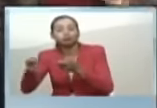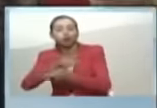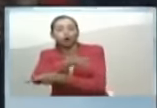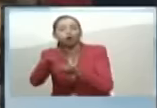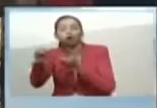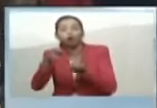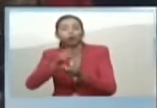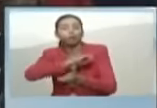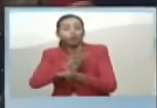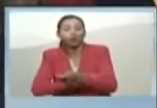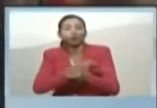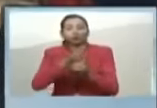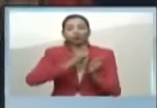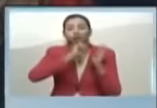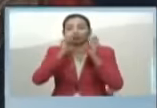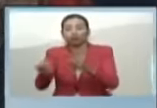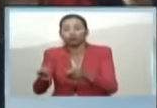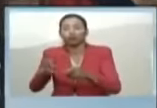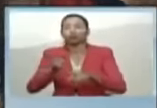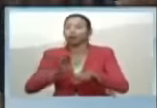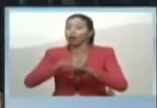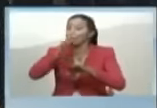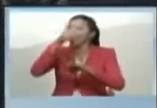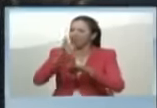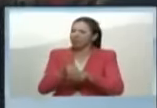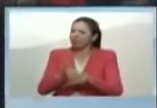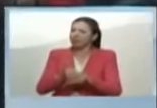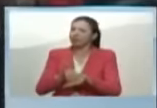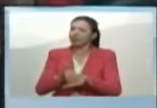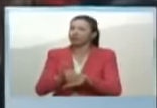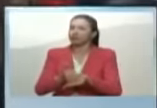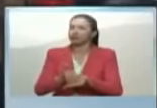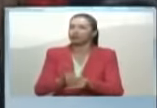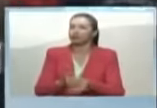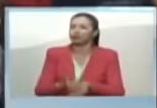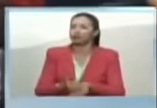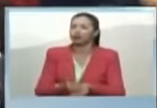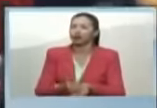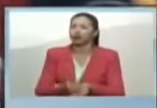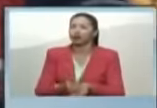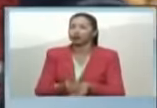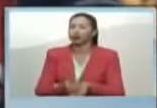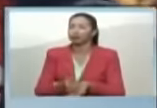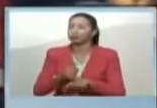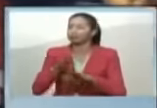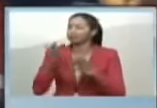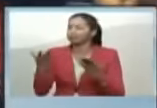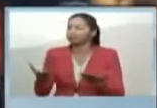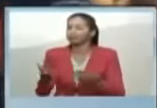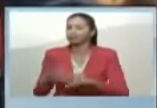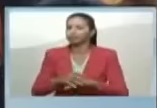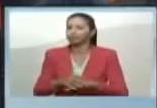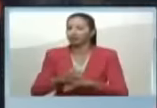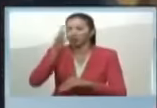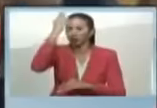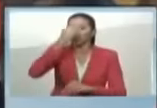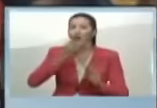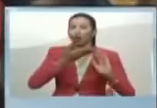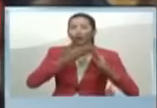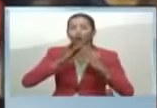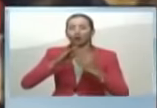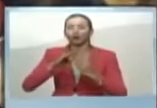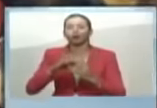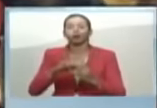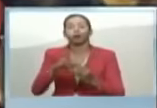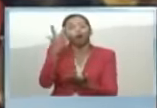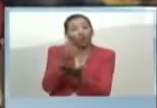de ellos, porque el culpable del poder popular y de los primeros actores sociales, Consejo Comunal y Comuna, fue